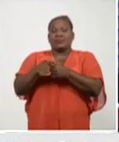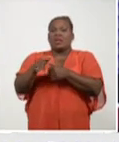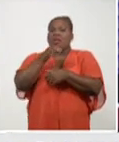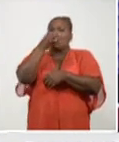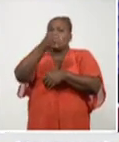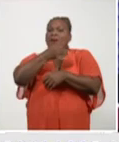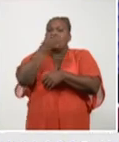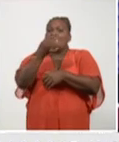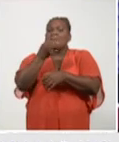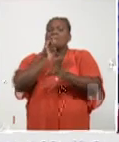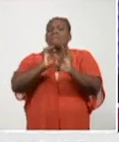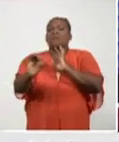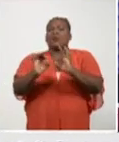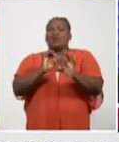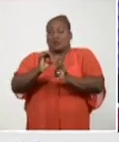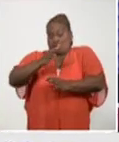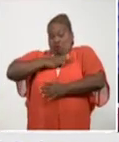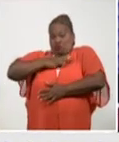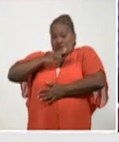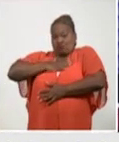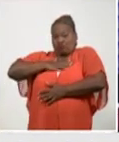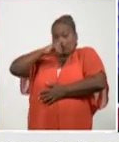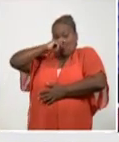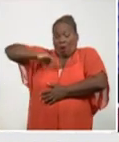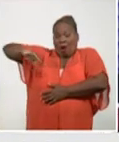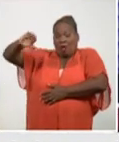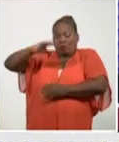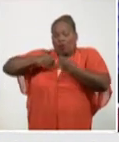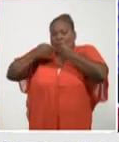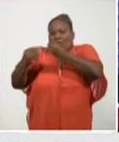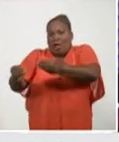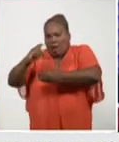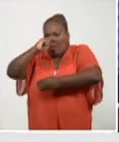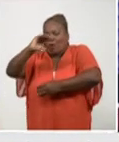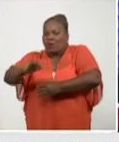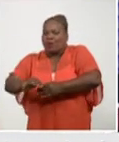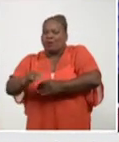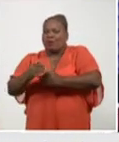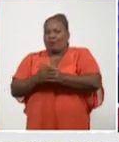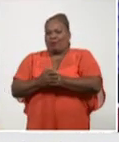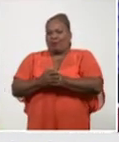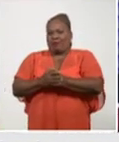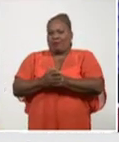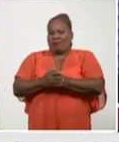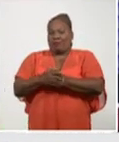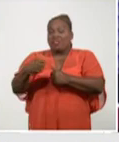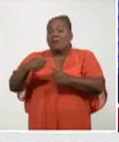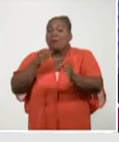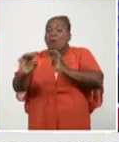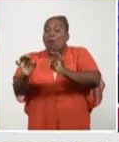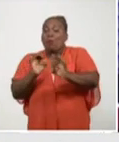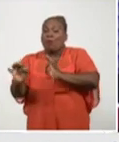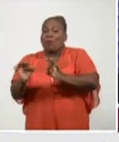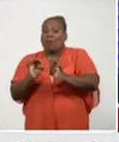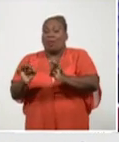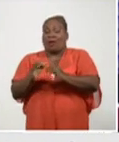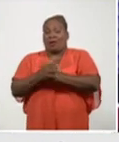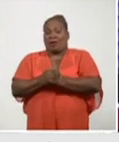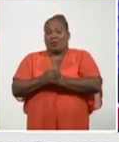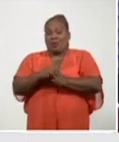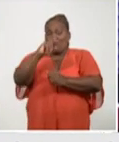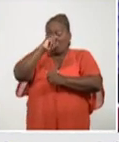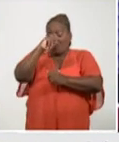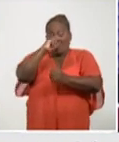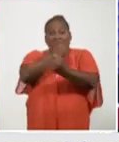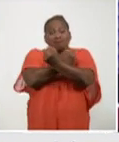protección que tenemos que darle para que no se contagie en este tipo de relación, que se sabe que es muy